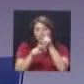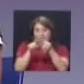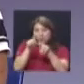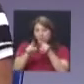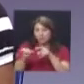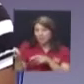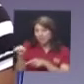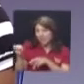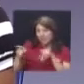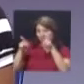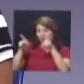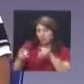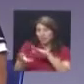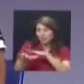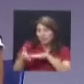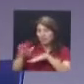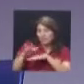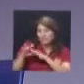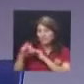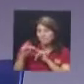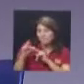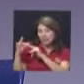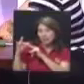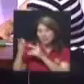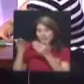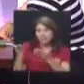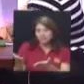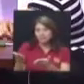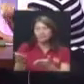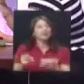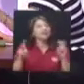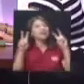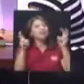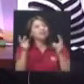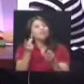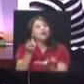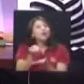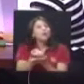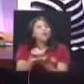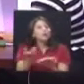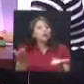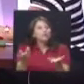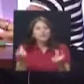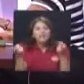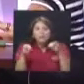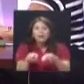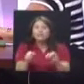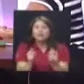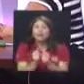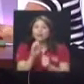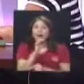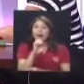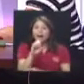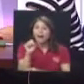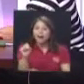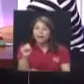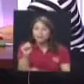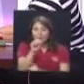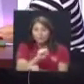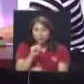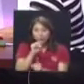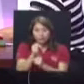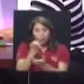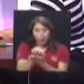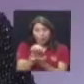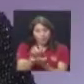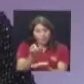tenemos esta noche el tema de económico qué pasa con la caja a las la situación económica financiera de la caja